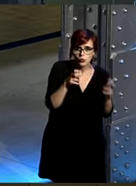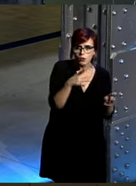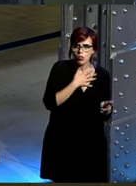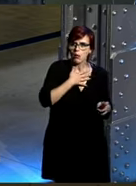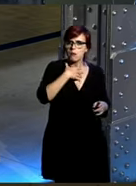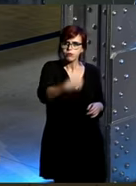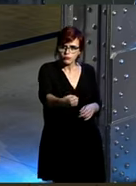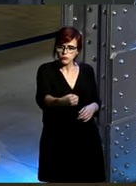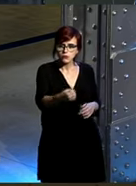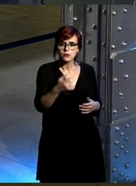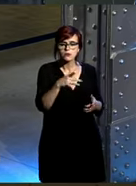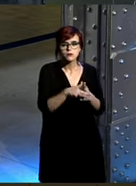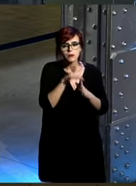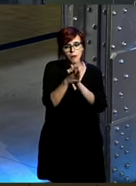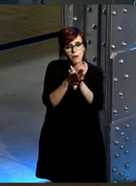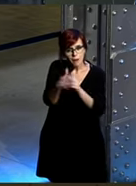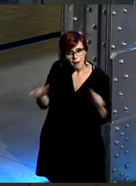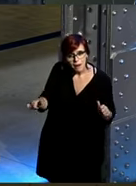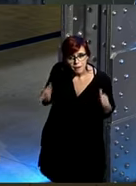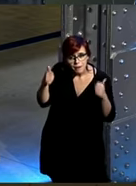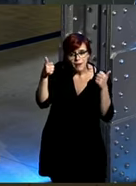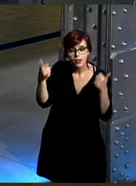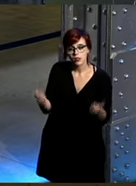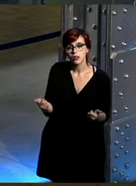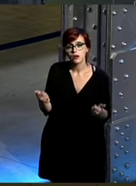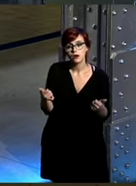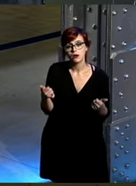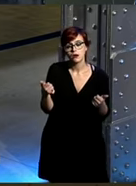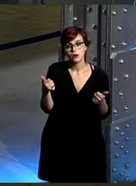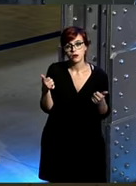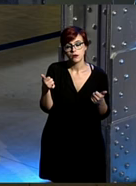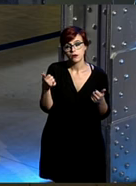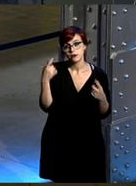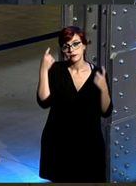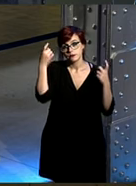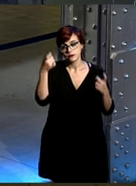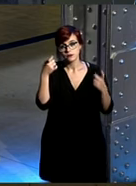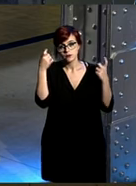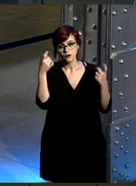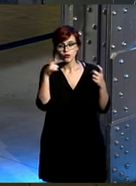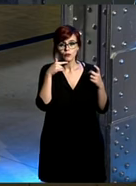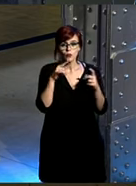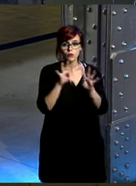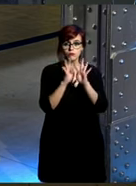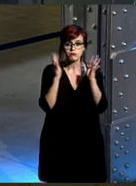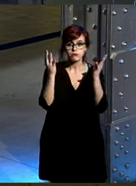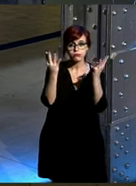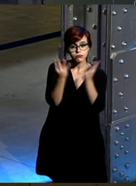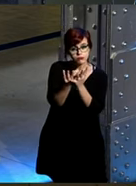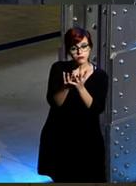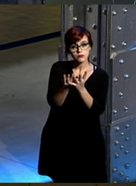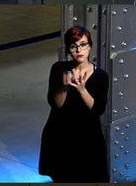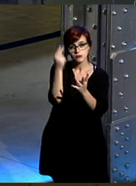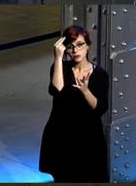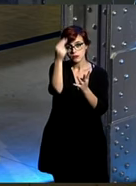atreverse, de impulsar, de hacer un círculo de personas que se respetan y